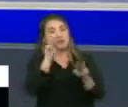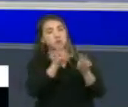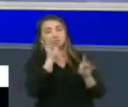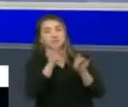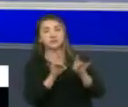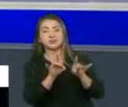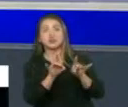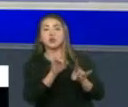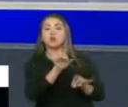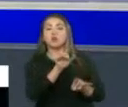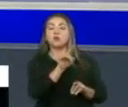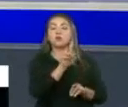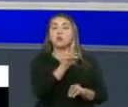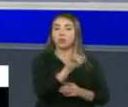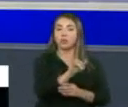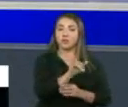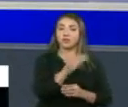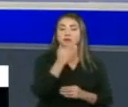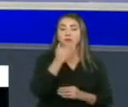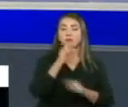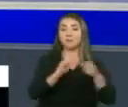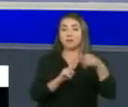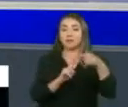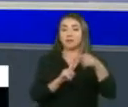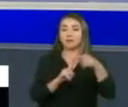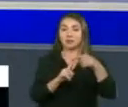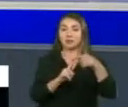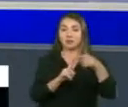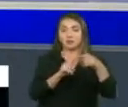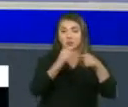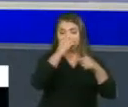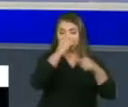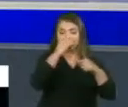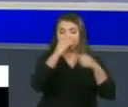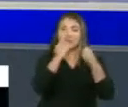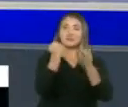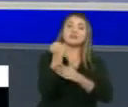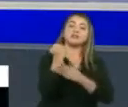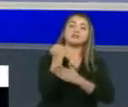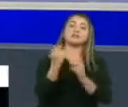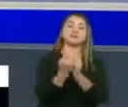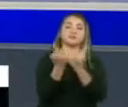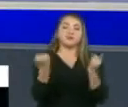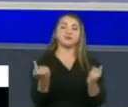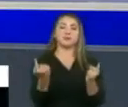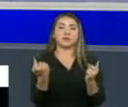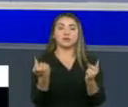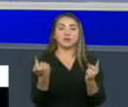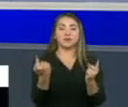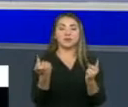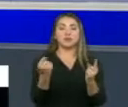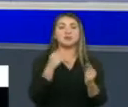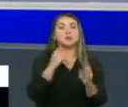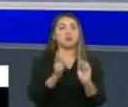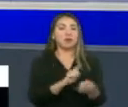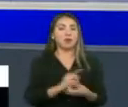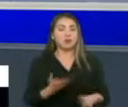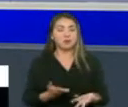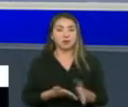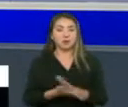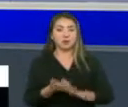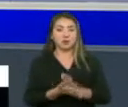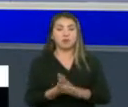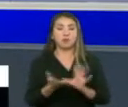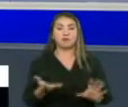de la Unión Demócrata Independiente como el partido situado en el extremo derecho de nuestro espectro, ¿cierto? ¿Qué va a cambiar en eso? Por ejemplo,